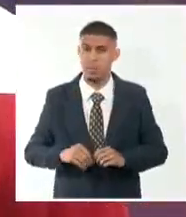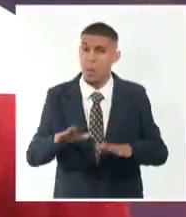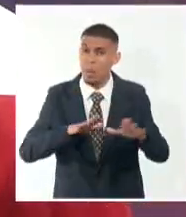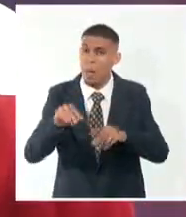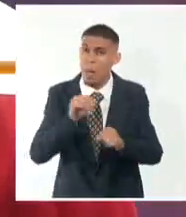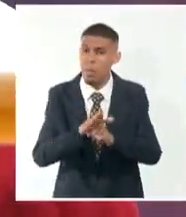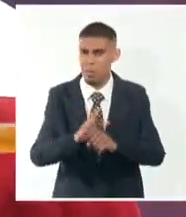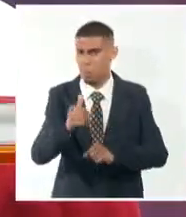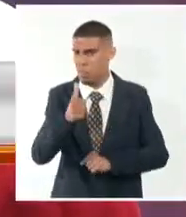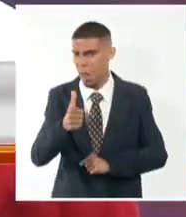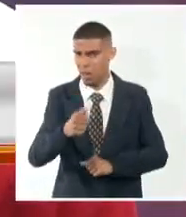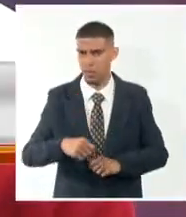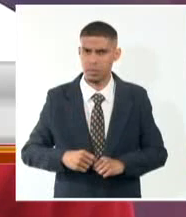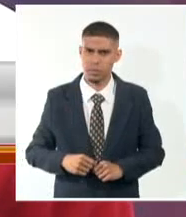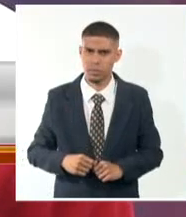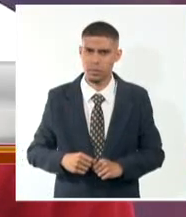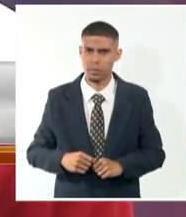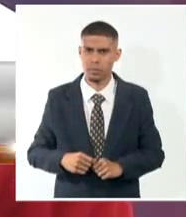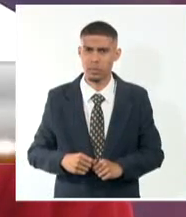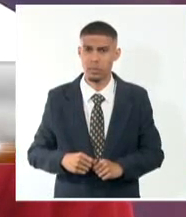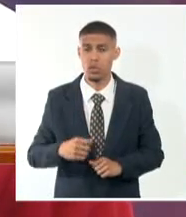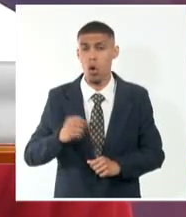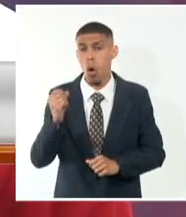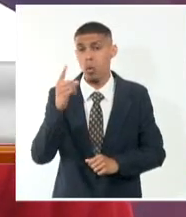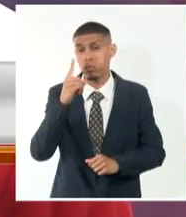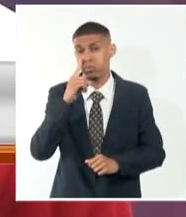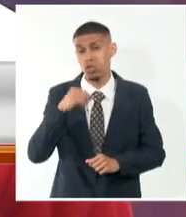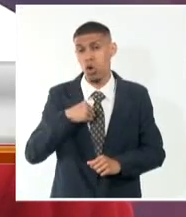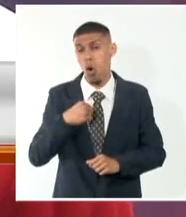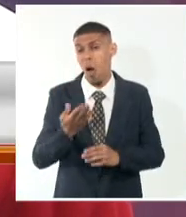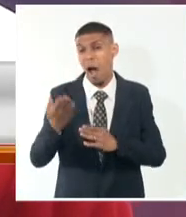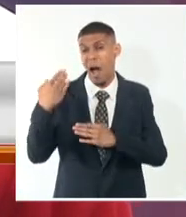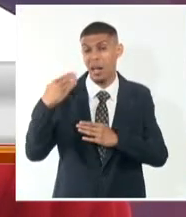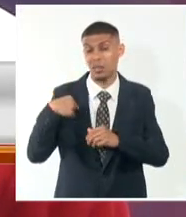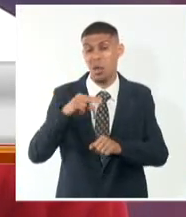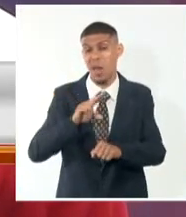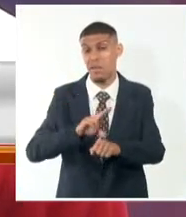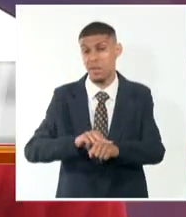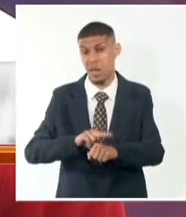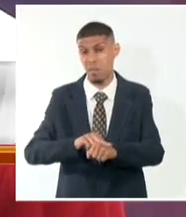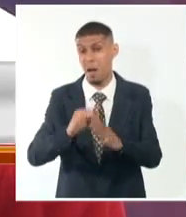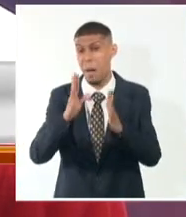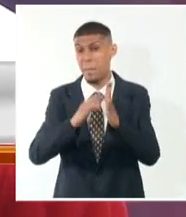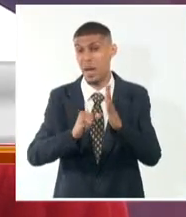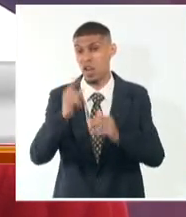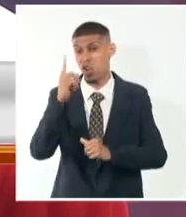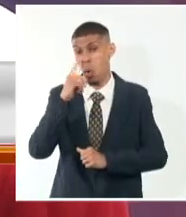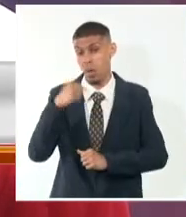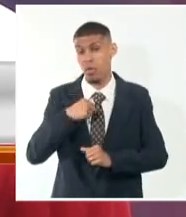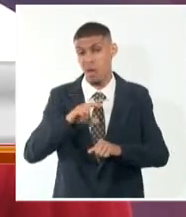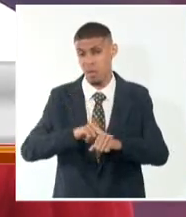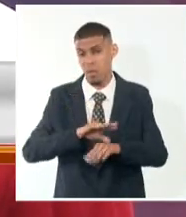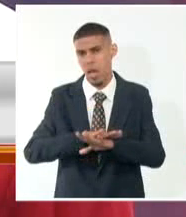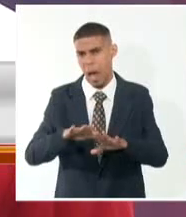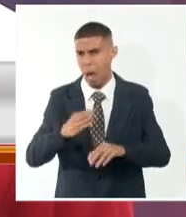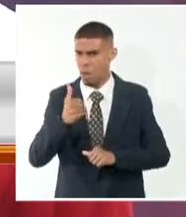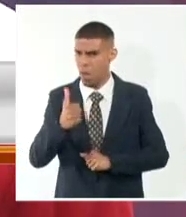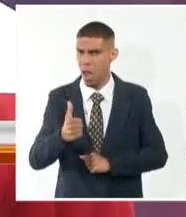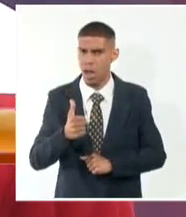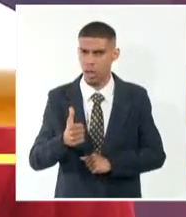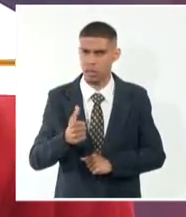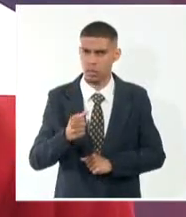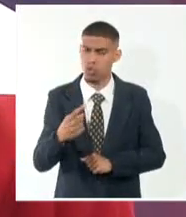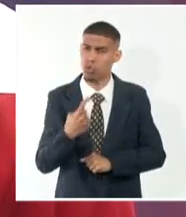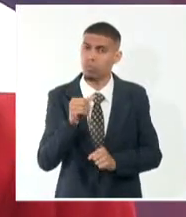bien, a partir de que terminé de sanar mi lesión por completo en el mes de noviembre. Entonces comenzamos una